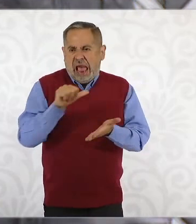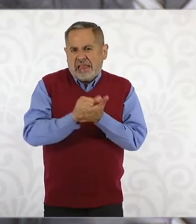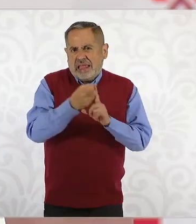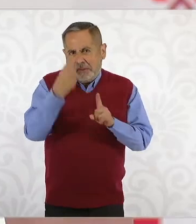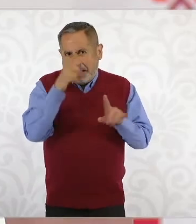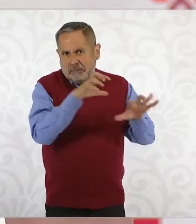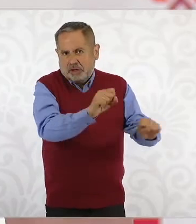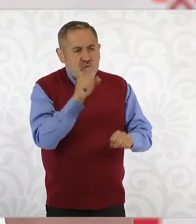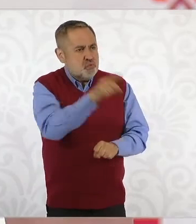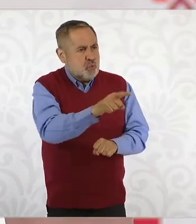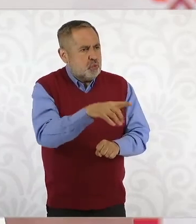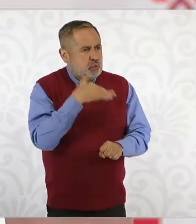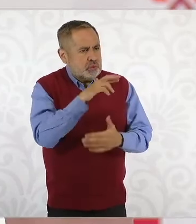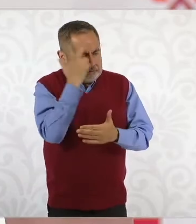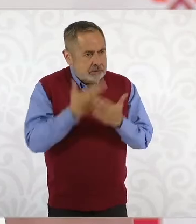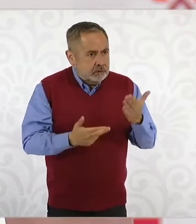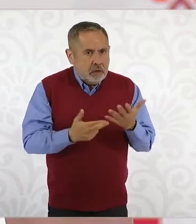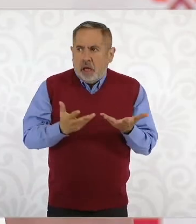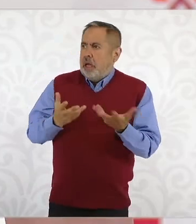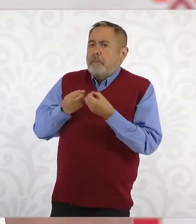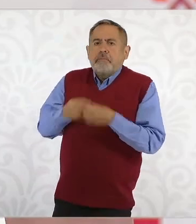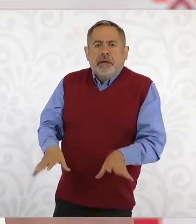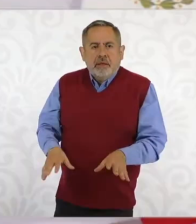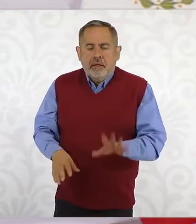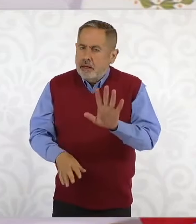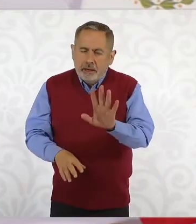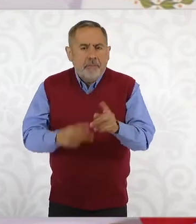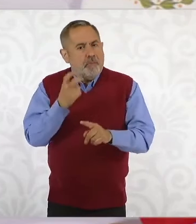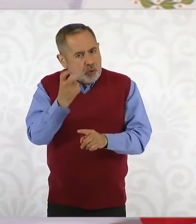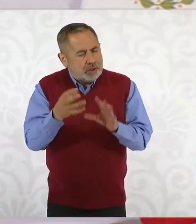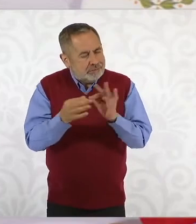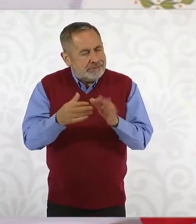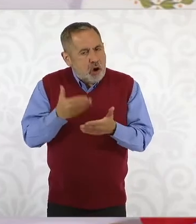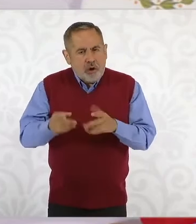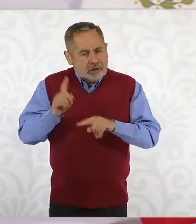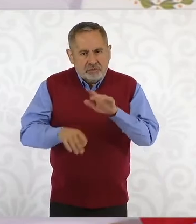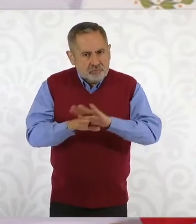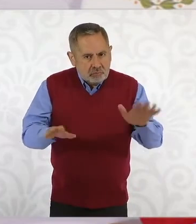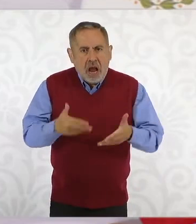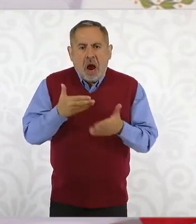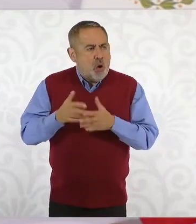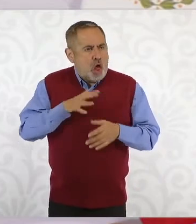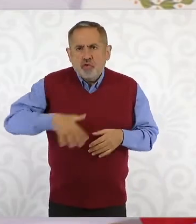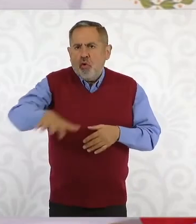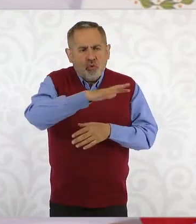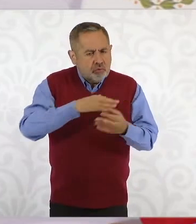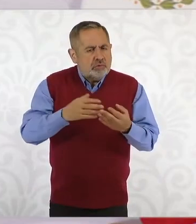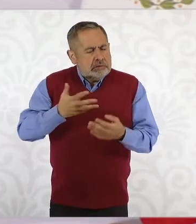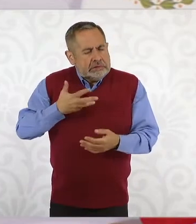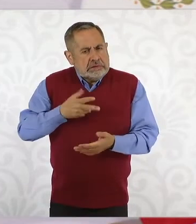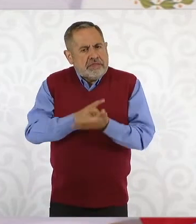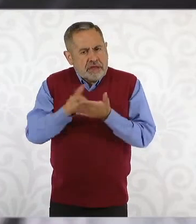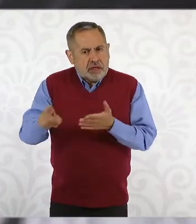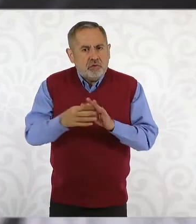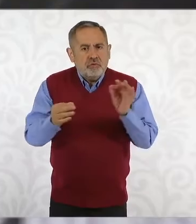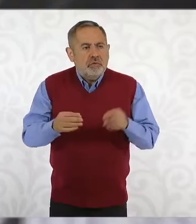aquel momento fue quitar el llamado fuero y procesar al